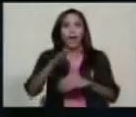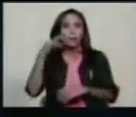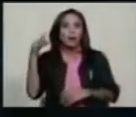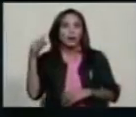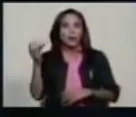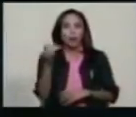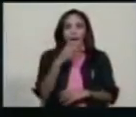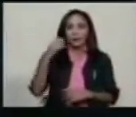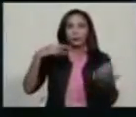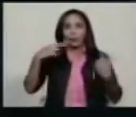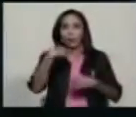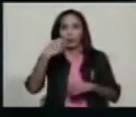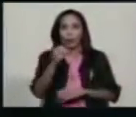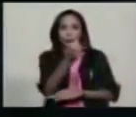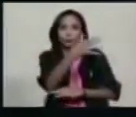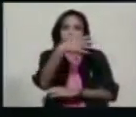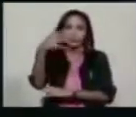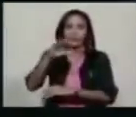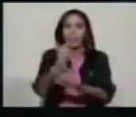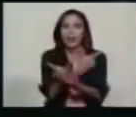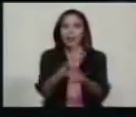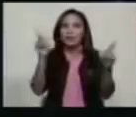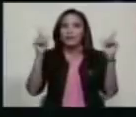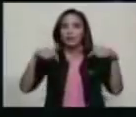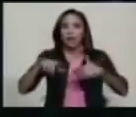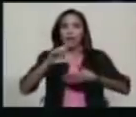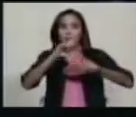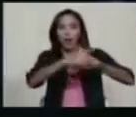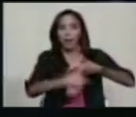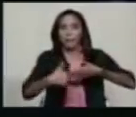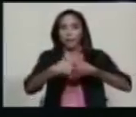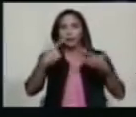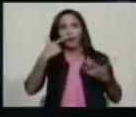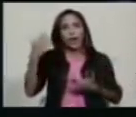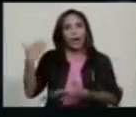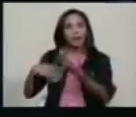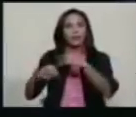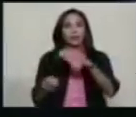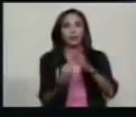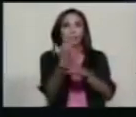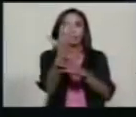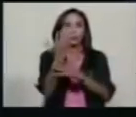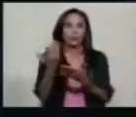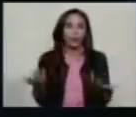bandera fundacional de la libertad de América. Es la bandera que fundó la libertad en América.